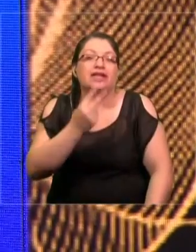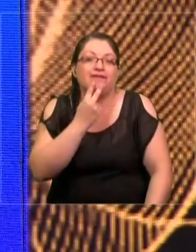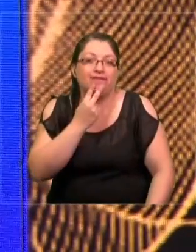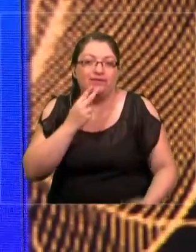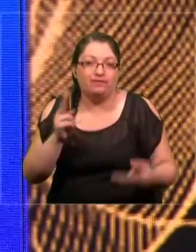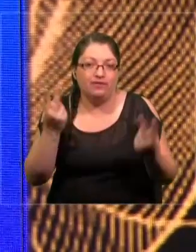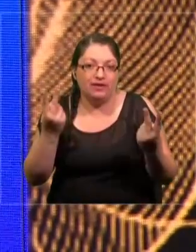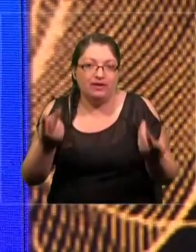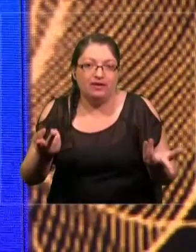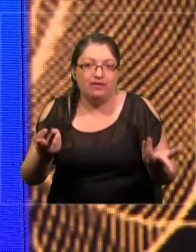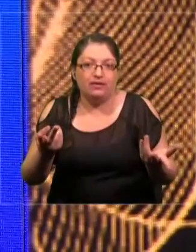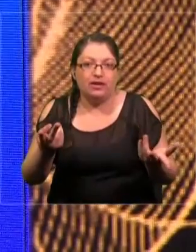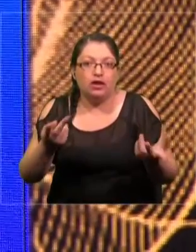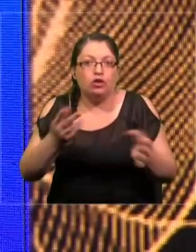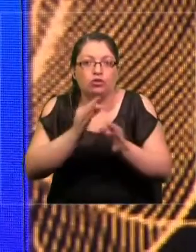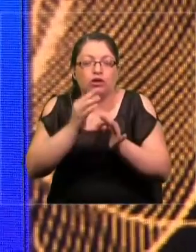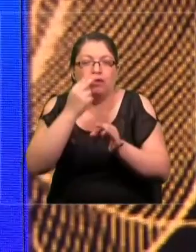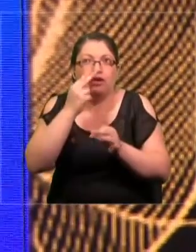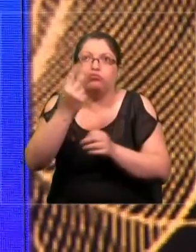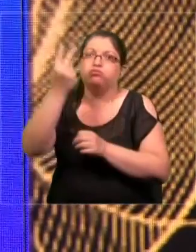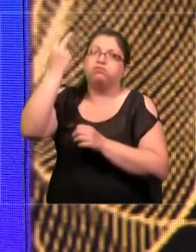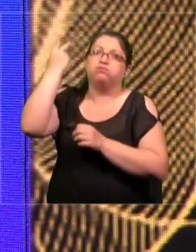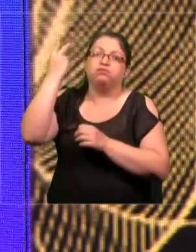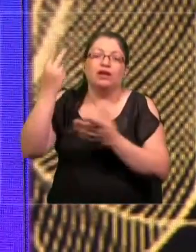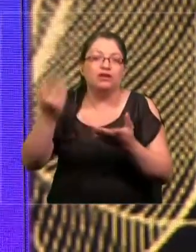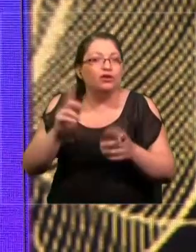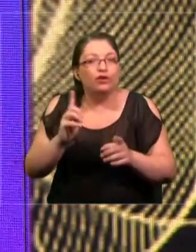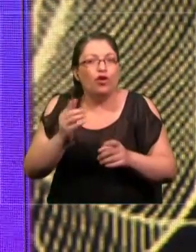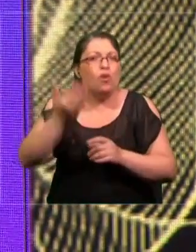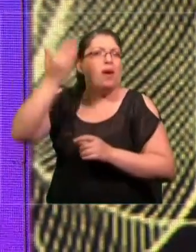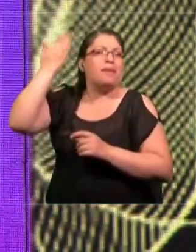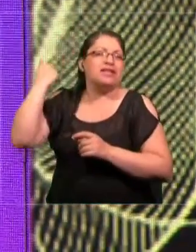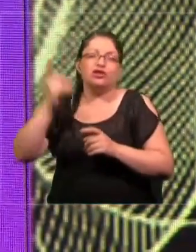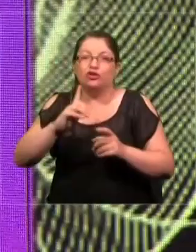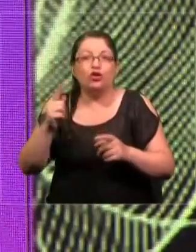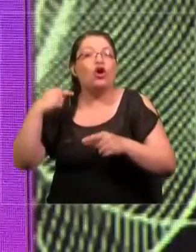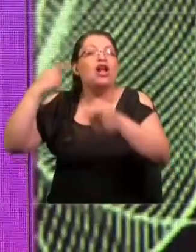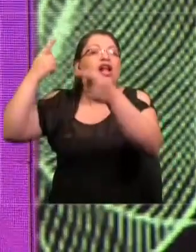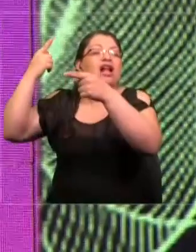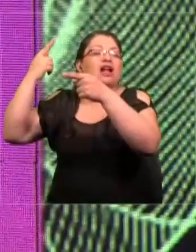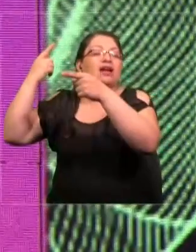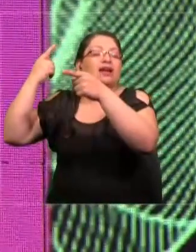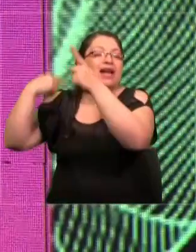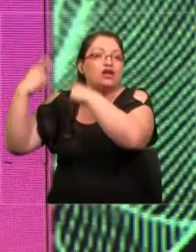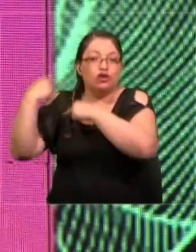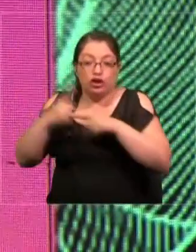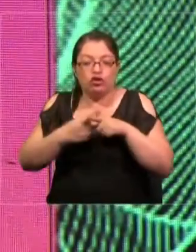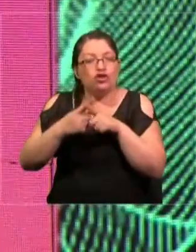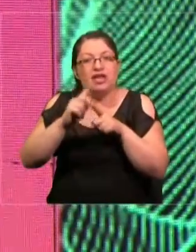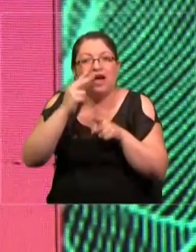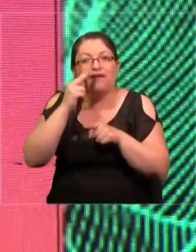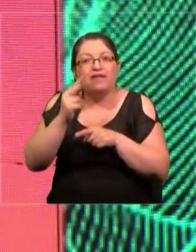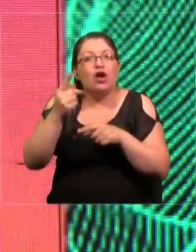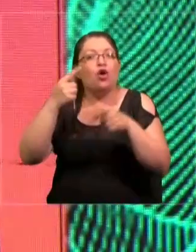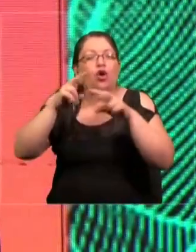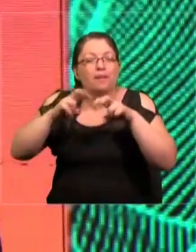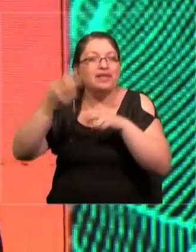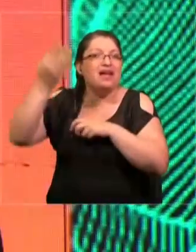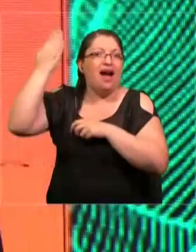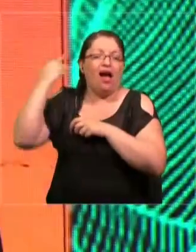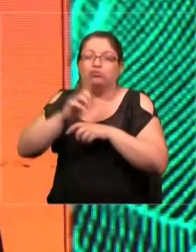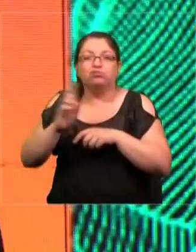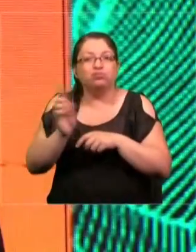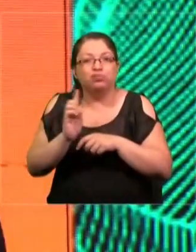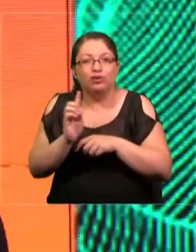Por eso uno mira hacia el pasado. Todo el mundo dice la historia y la ciencia del pasado. Para la historia social, no. Porque si